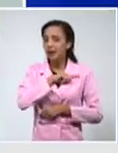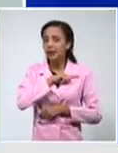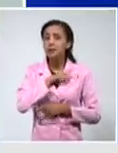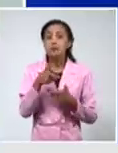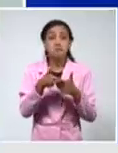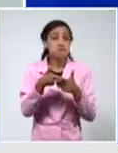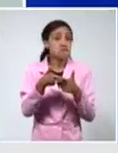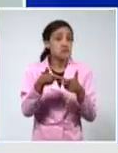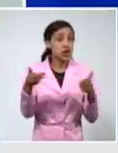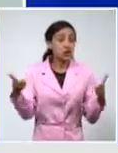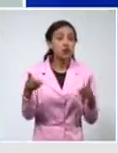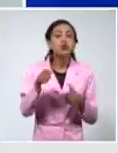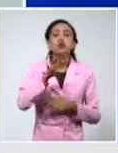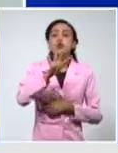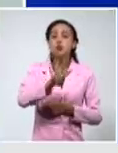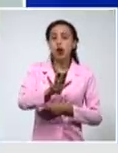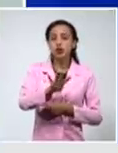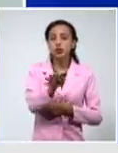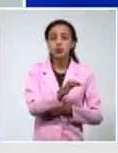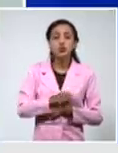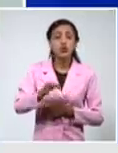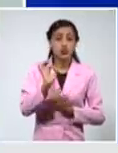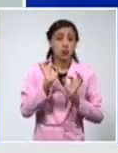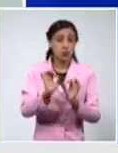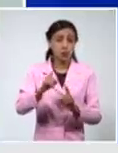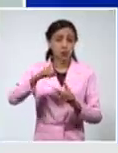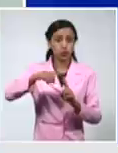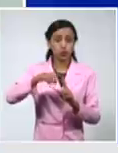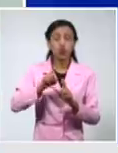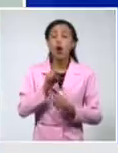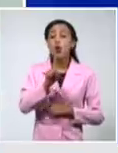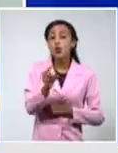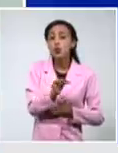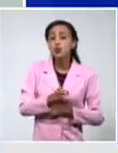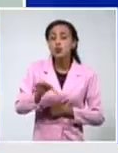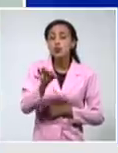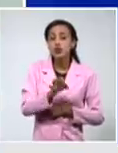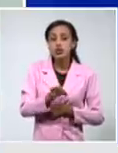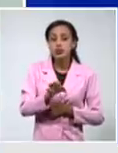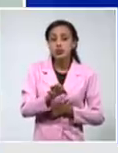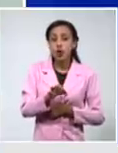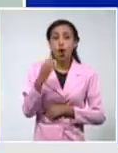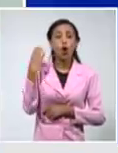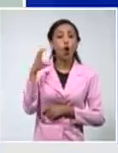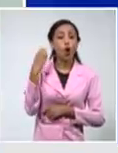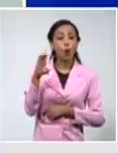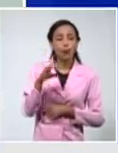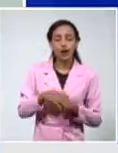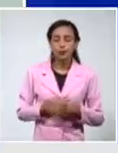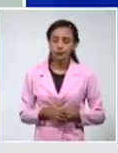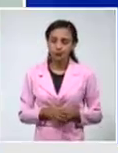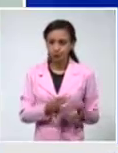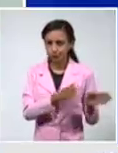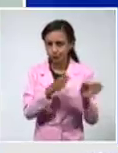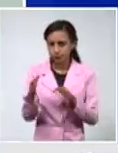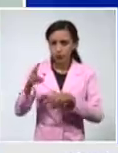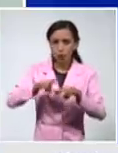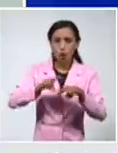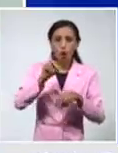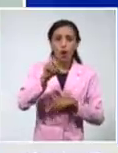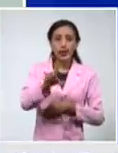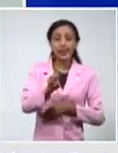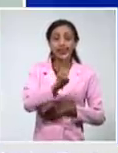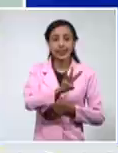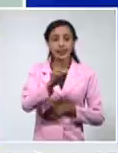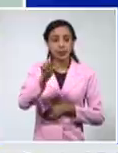número 4 del municipio Las Tunas y 1 del municipio Colombia. Holguín, con 33 casos